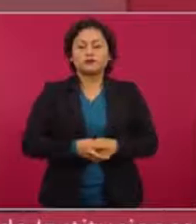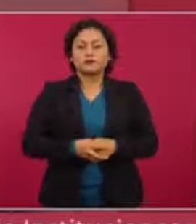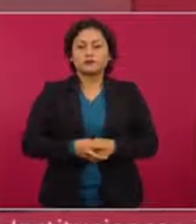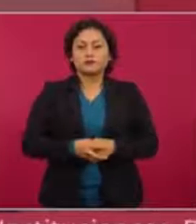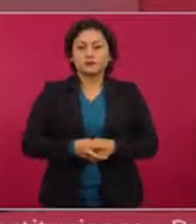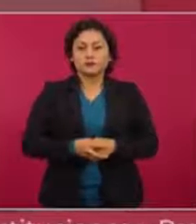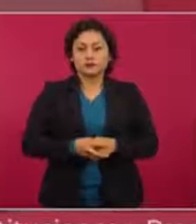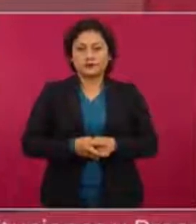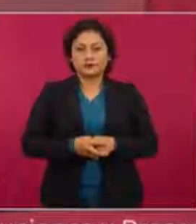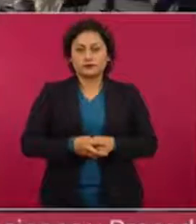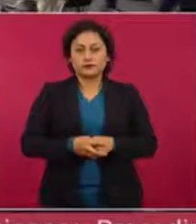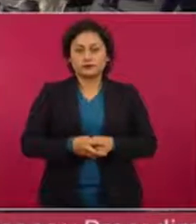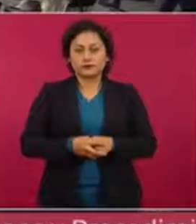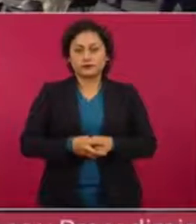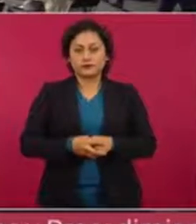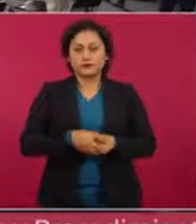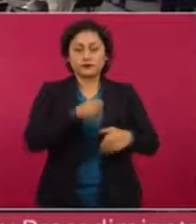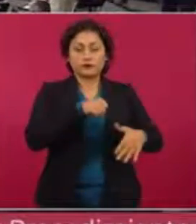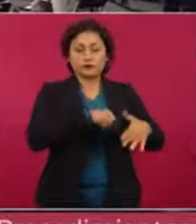la cárcel